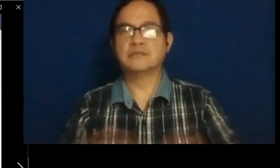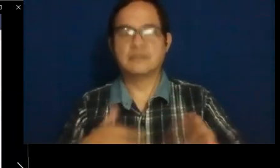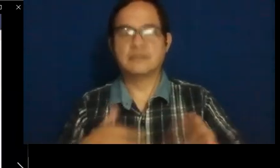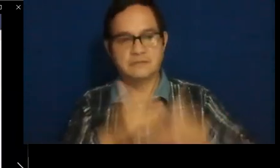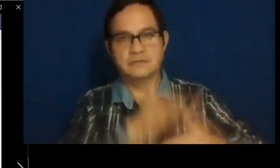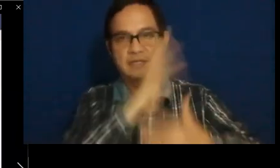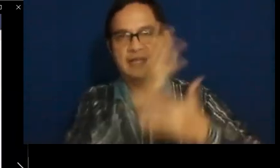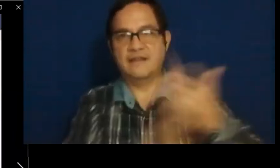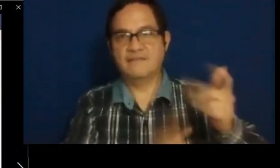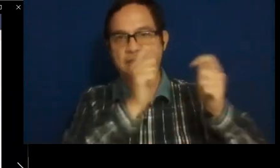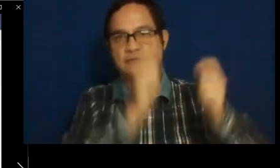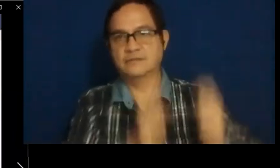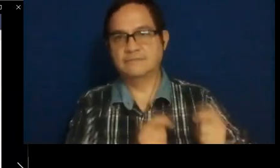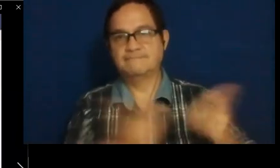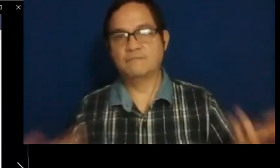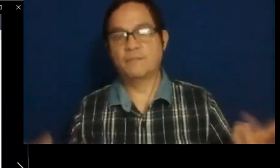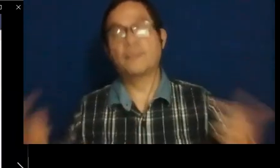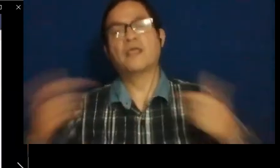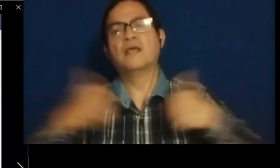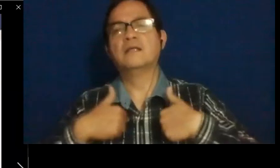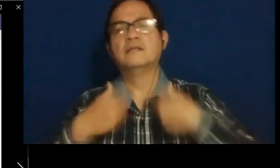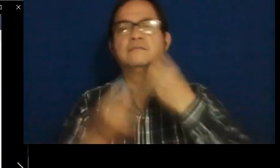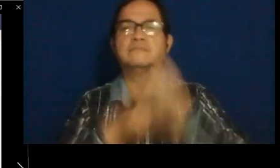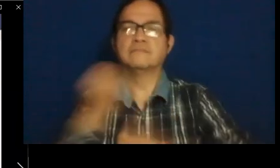proceso de calificación. Entonces, lo que yo puedo